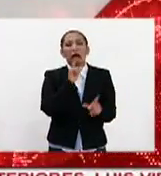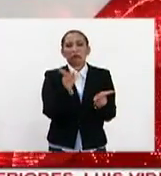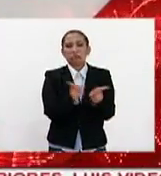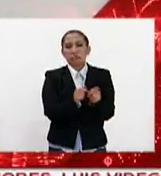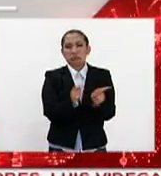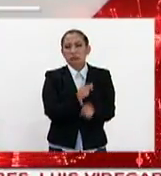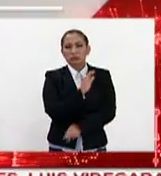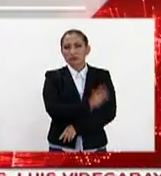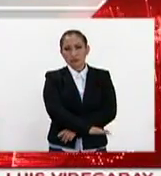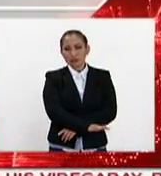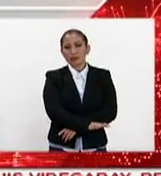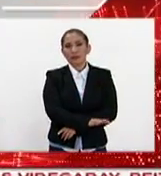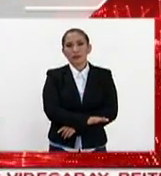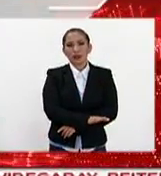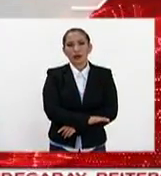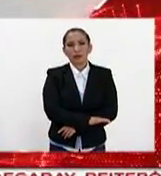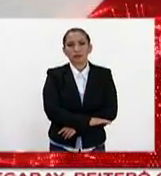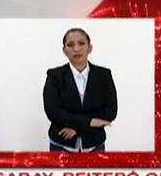Si